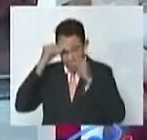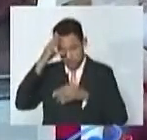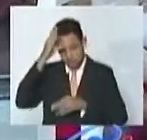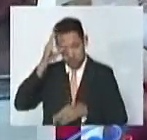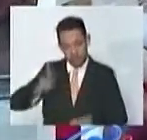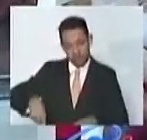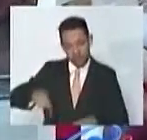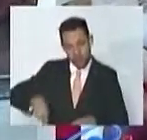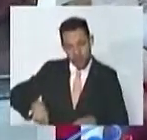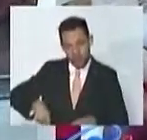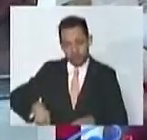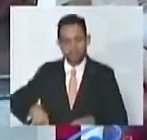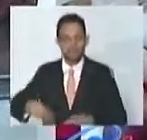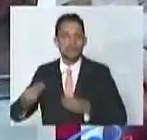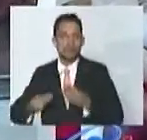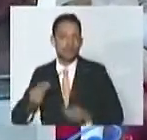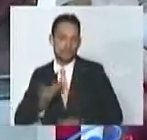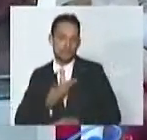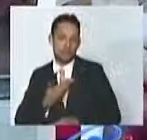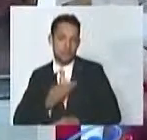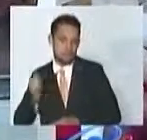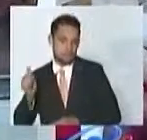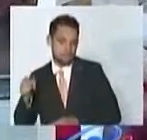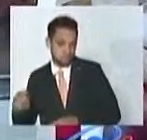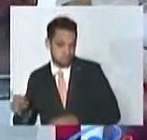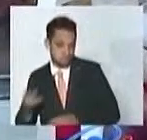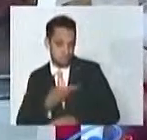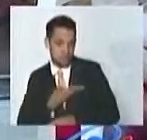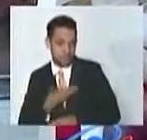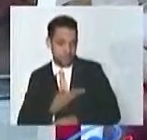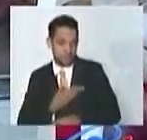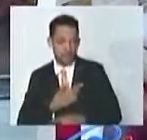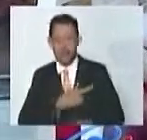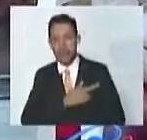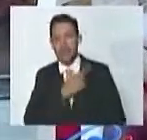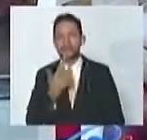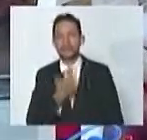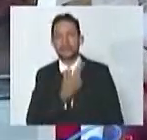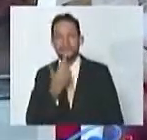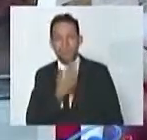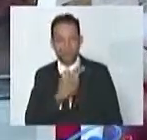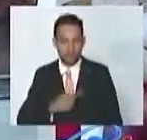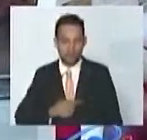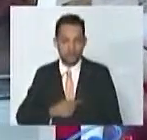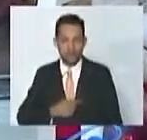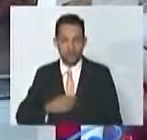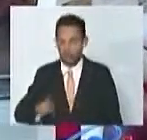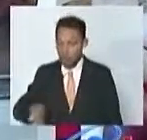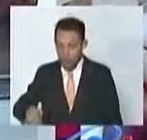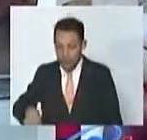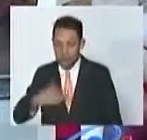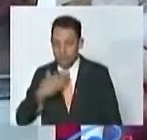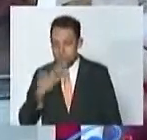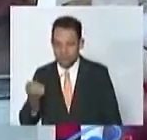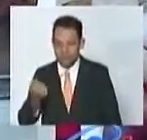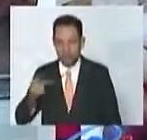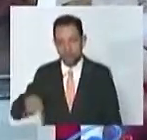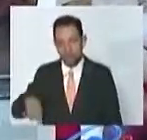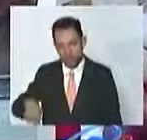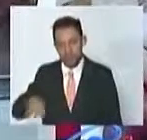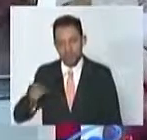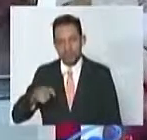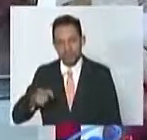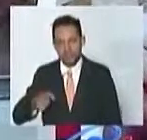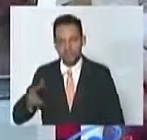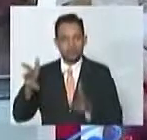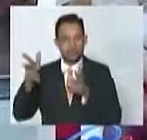¿qué hice yo como mamá? La hice repetir transición, no porque lo perdiera, sino porque yo veía esa necesidad de que